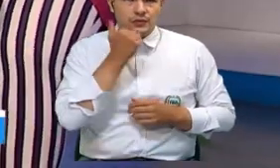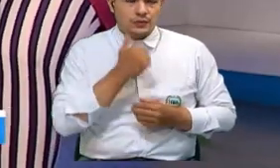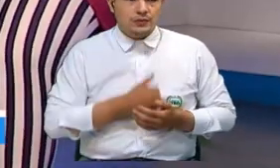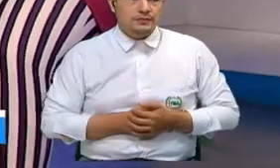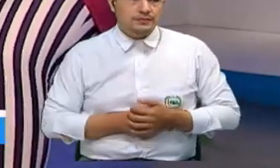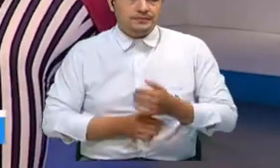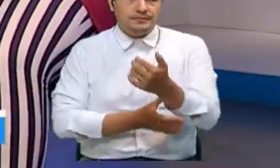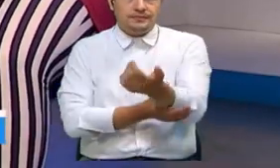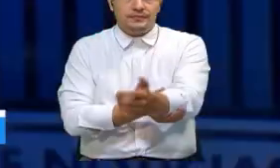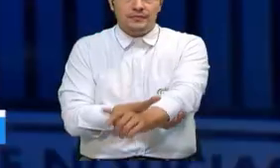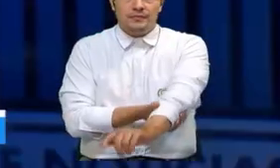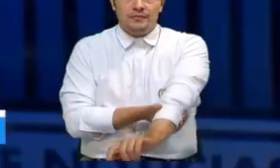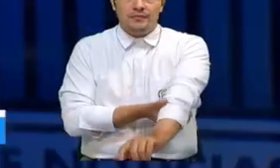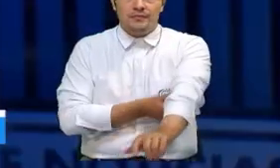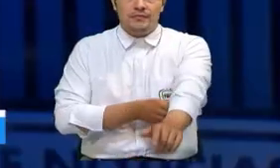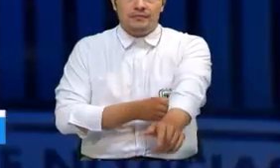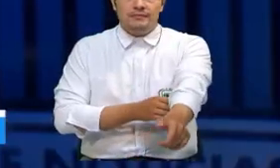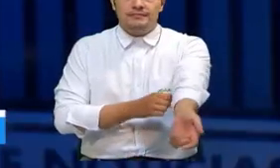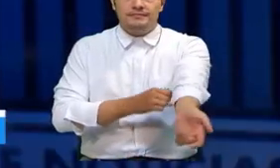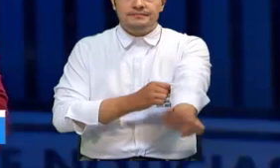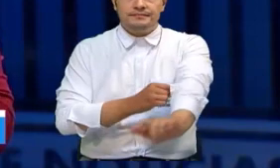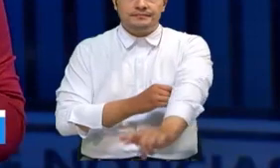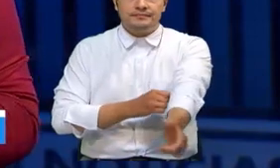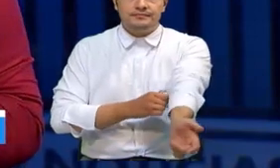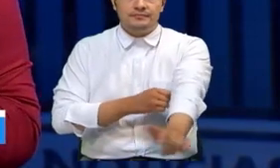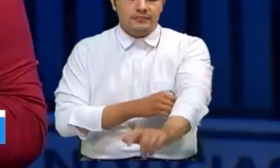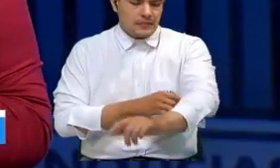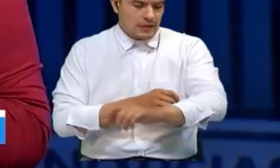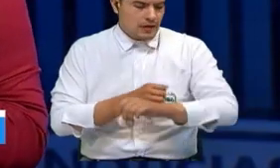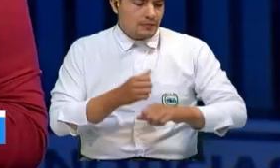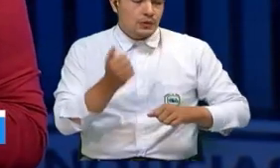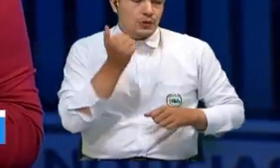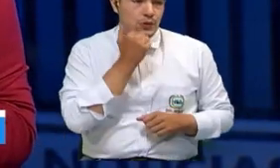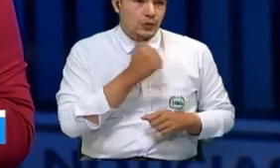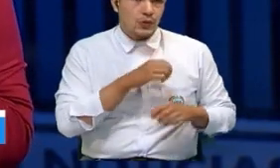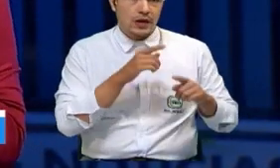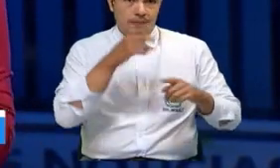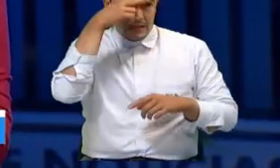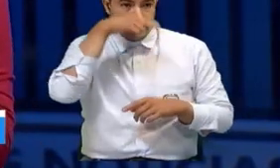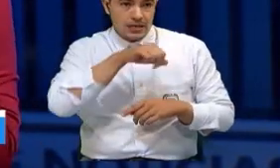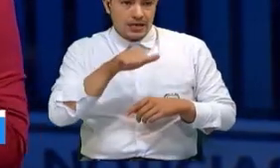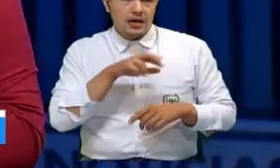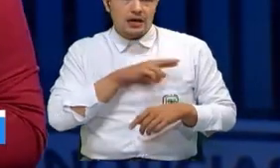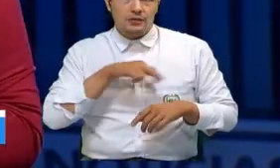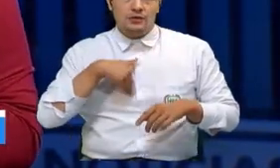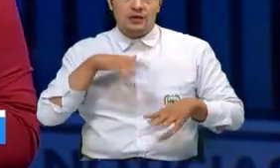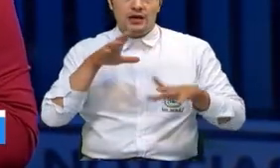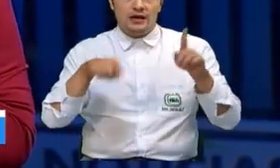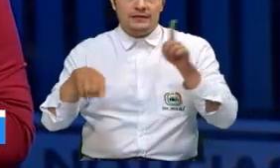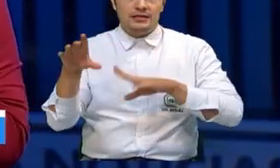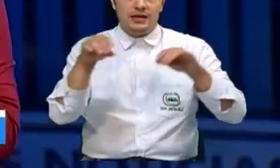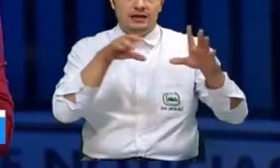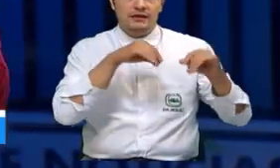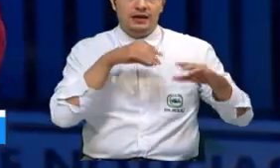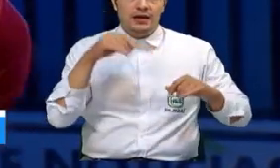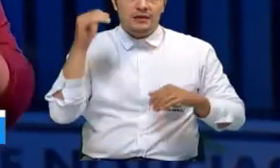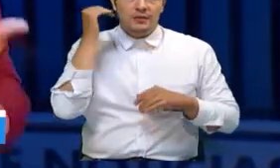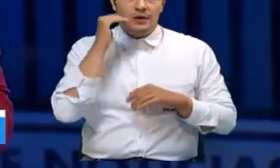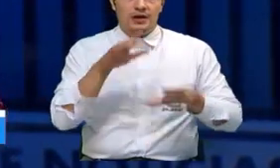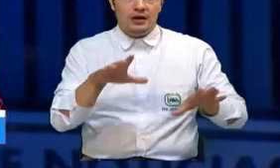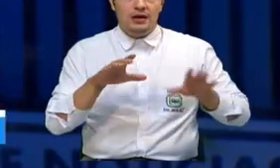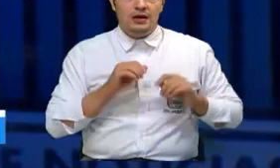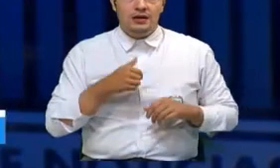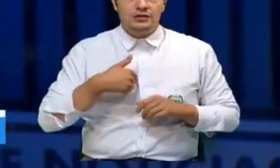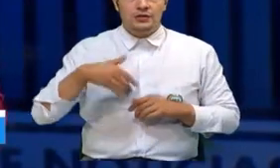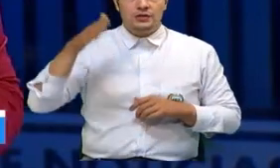más difíciles que me ha tocado enfrentar. De hecho, con mi hija a veces hablamos de esas posturas masculinas que he tenido que empezar a adoptar. O sea, yo sé